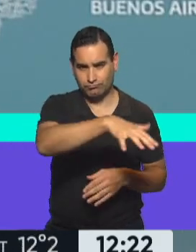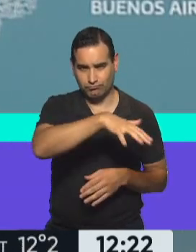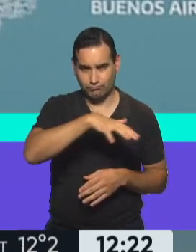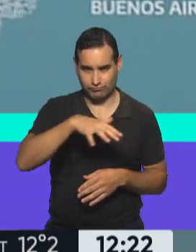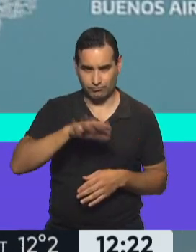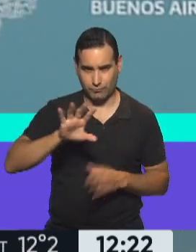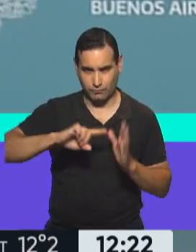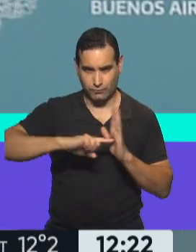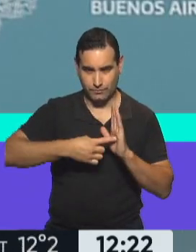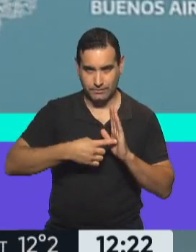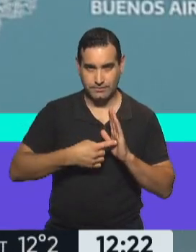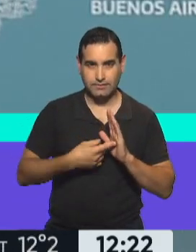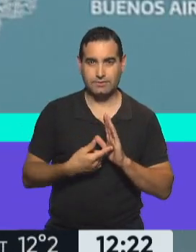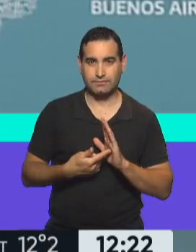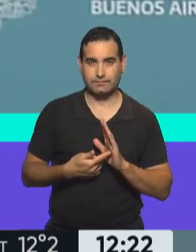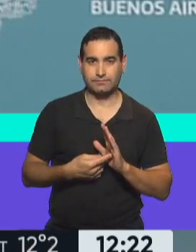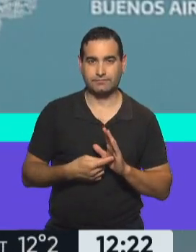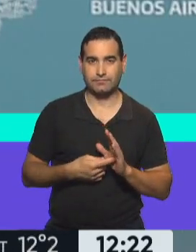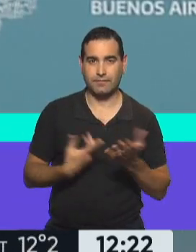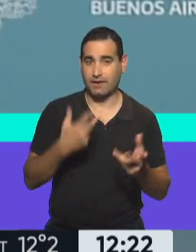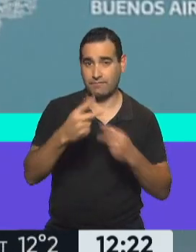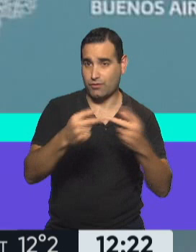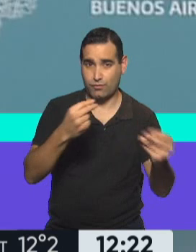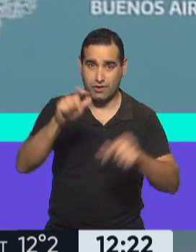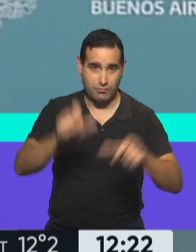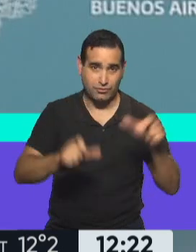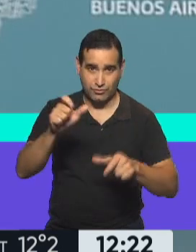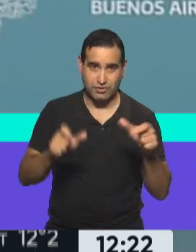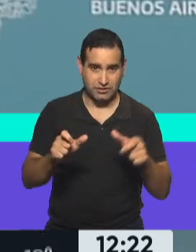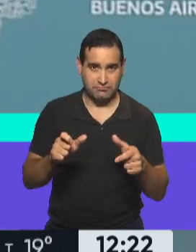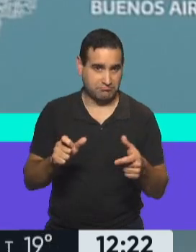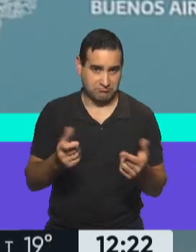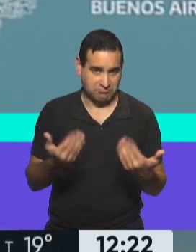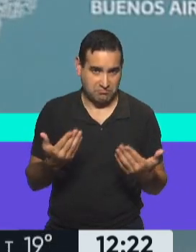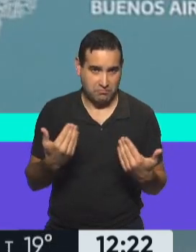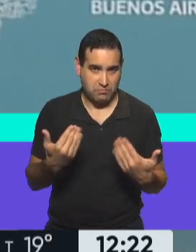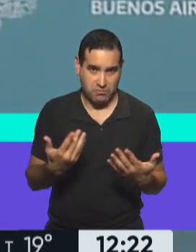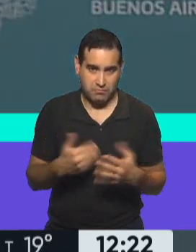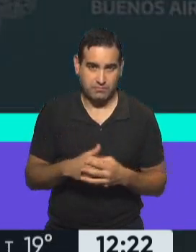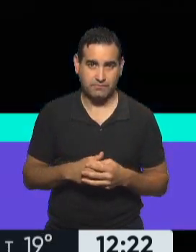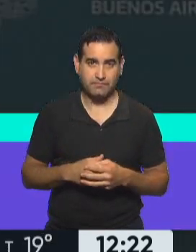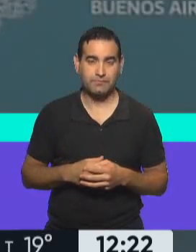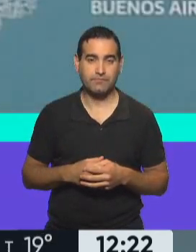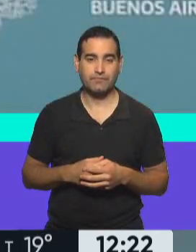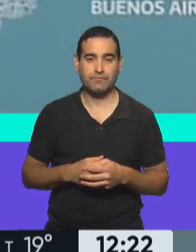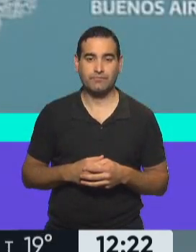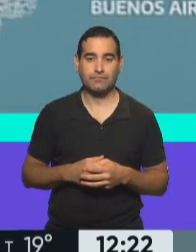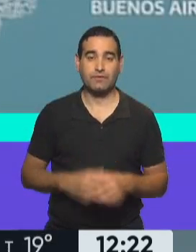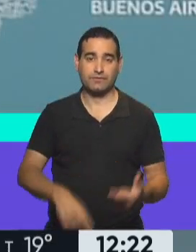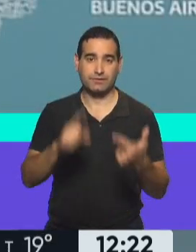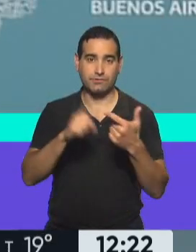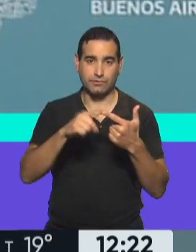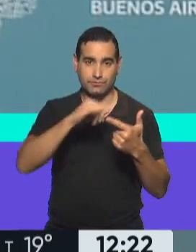de la provincia, para vacunar a aquellos que lo pueden hacer con la modalidad de vacuna libre. Segundo